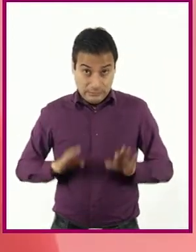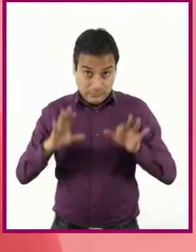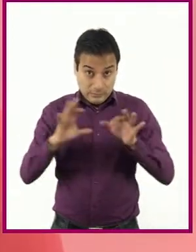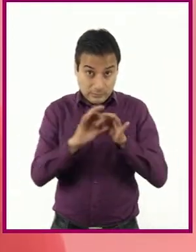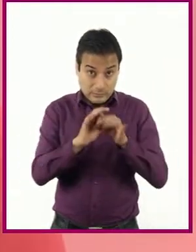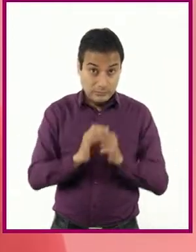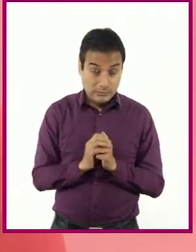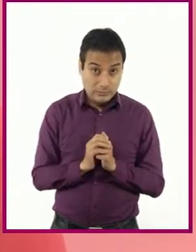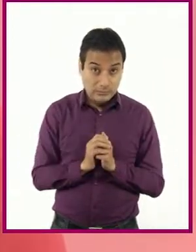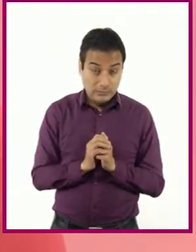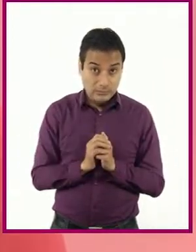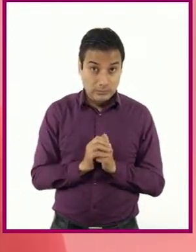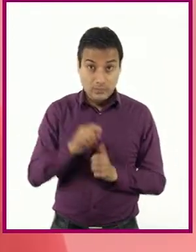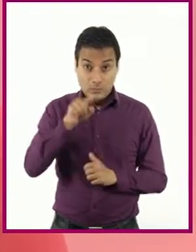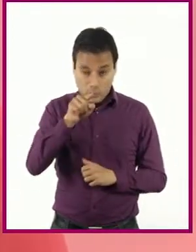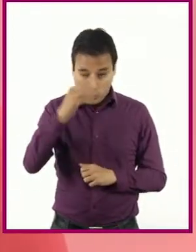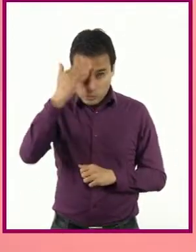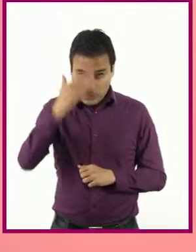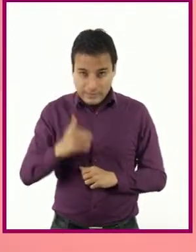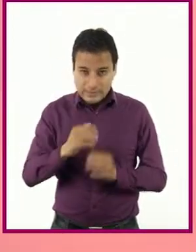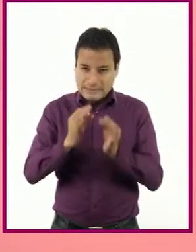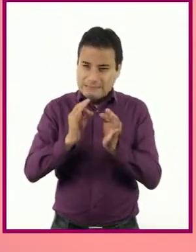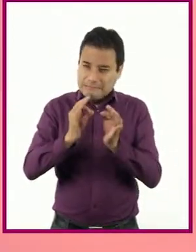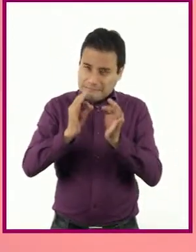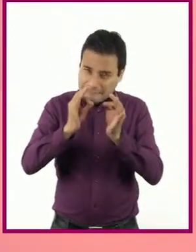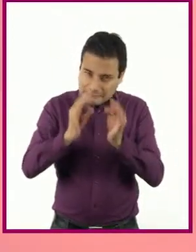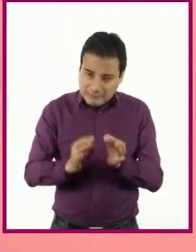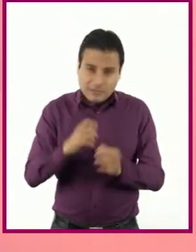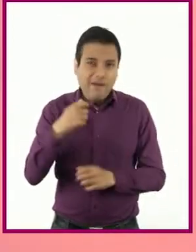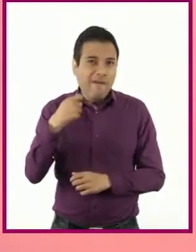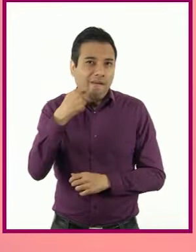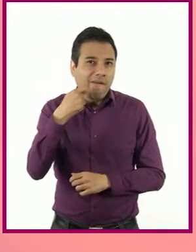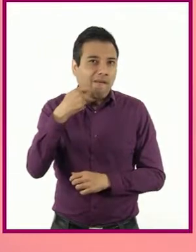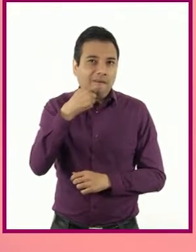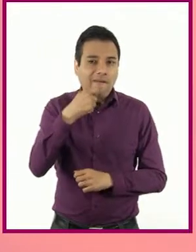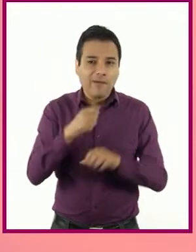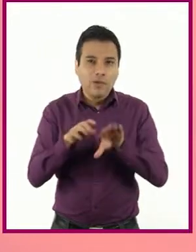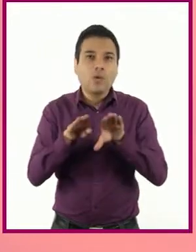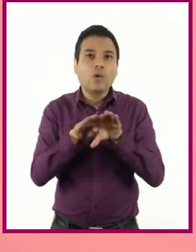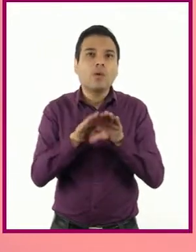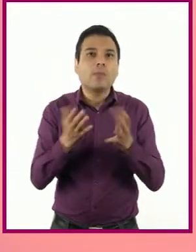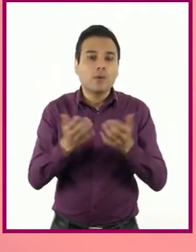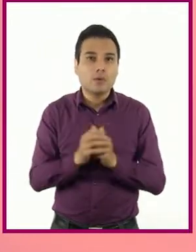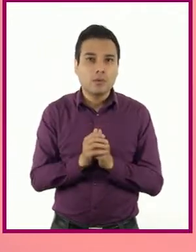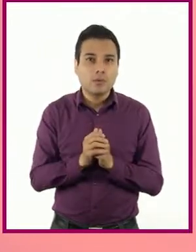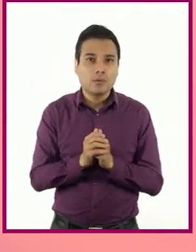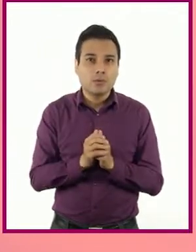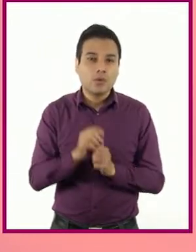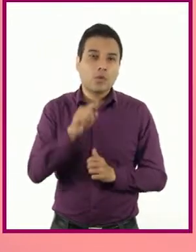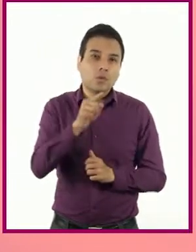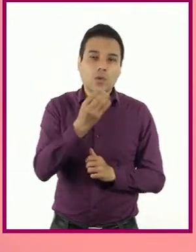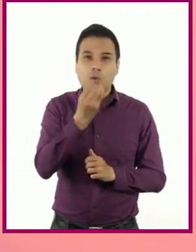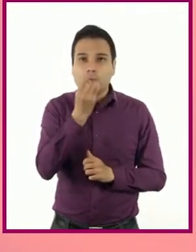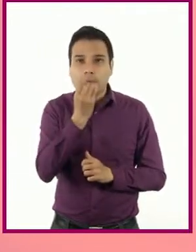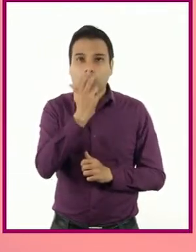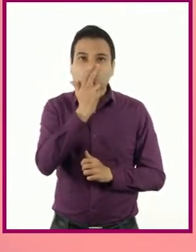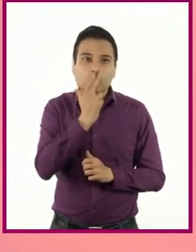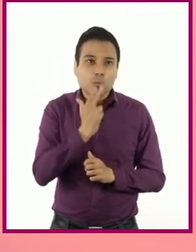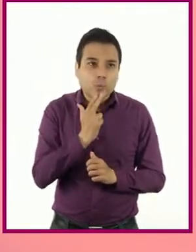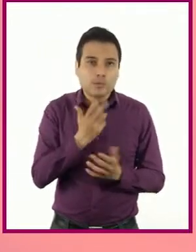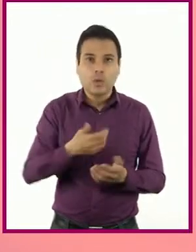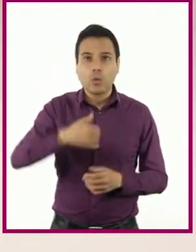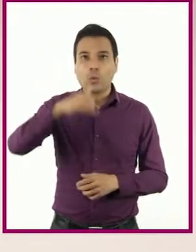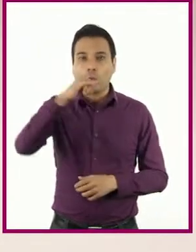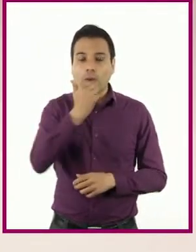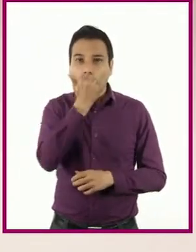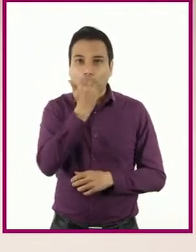¿Conoces cuál es la técnica correcta del cepillado? ¿Cepillas tus dientes después de consumir golosinas y bebidas